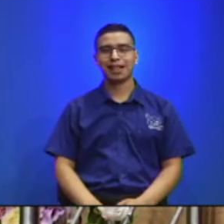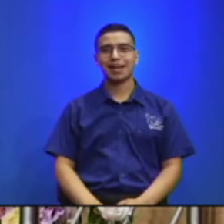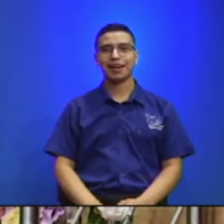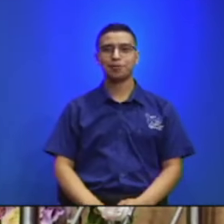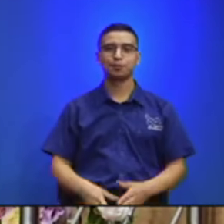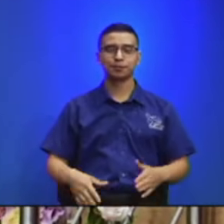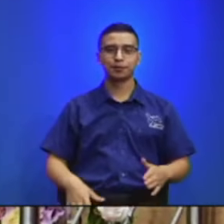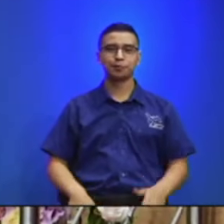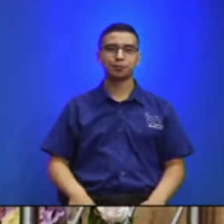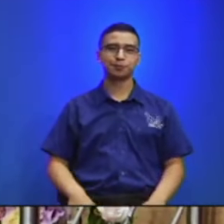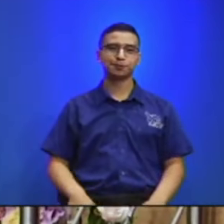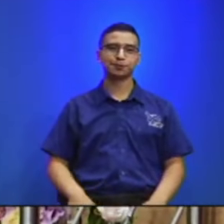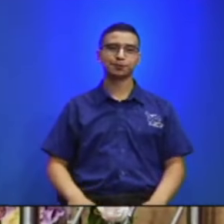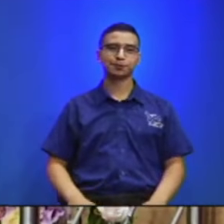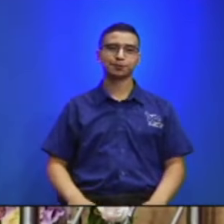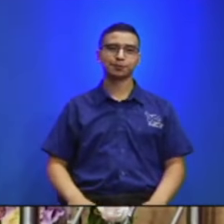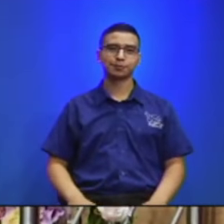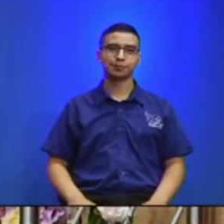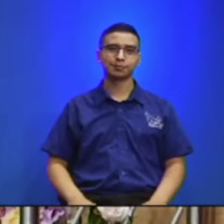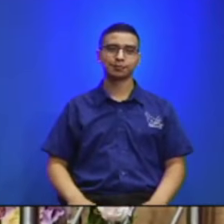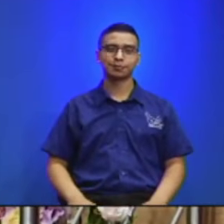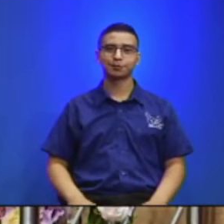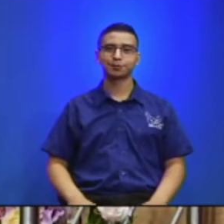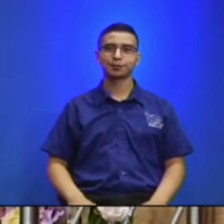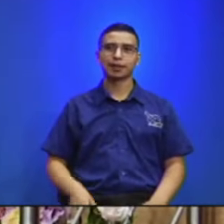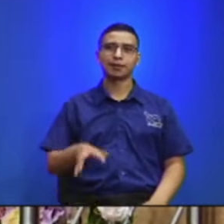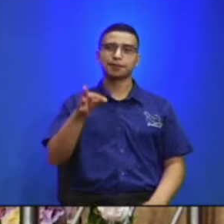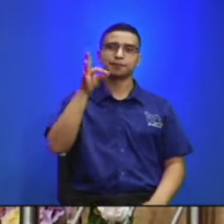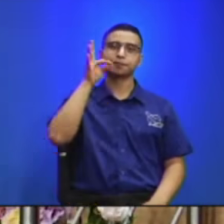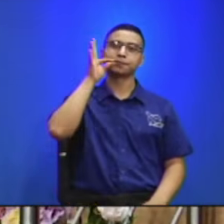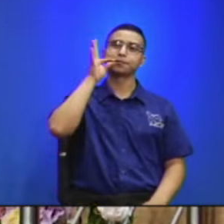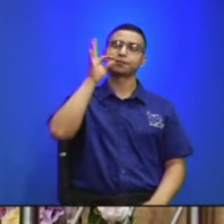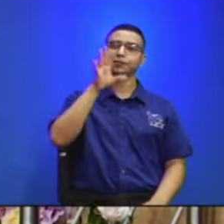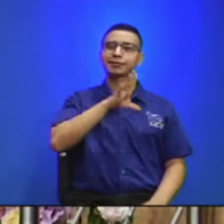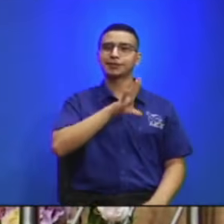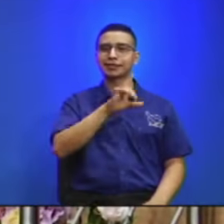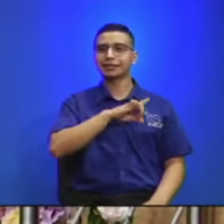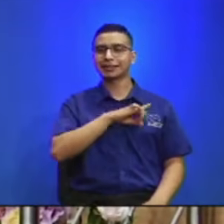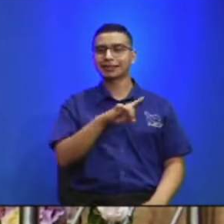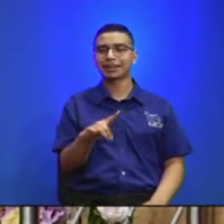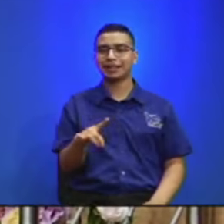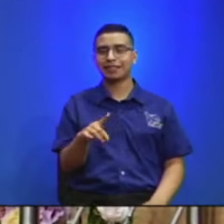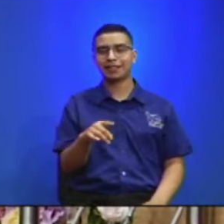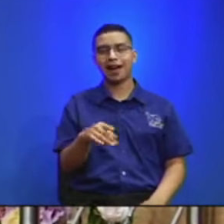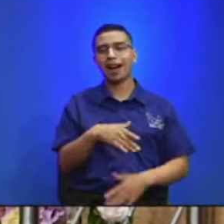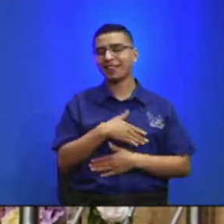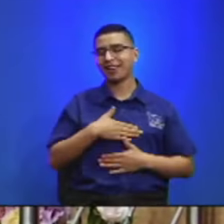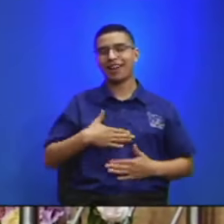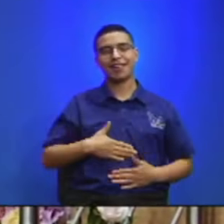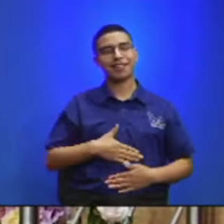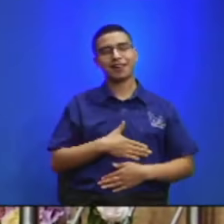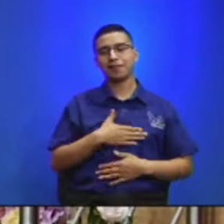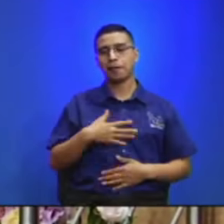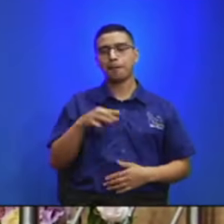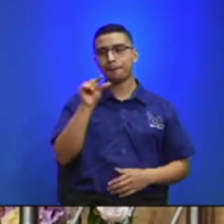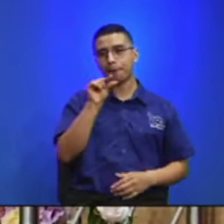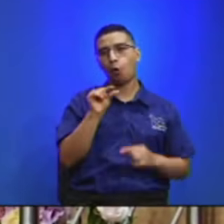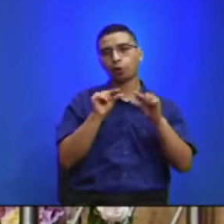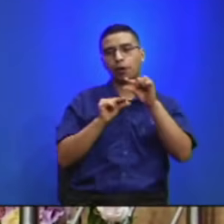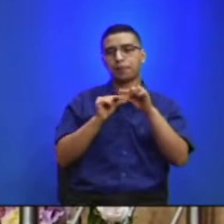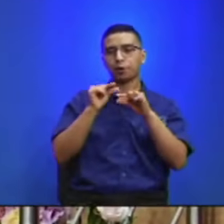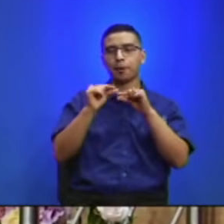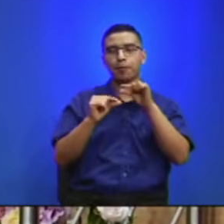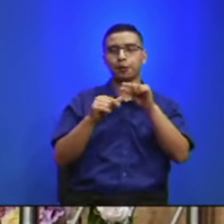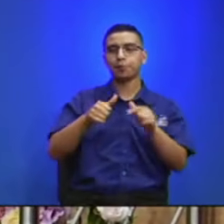un europride es ese sabor amargo se lo toma uno poco a poco hasta lo echó a perder dice